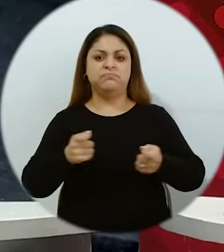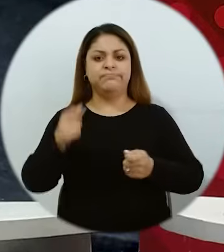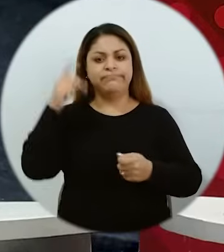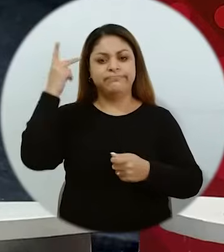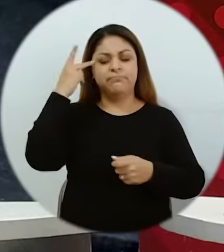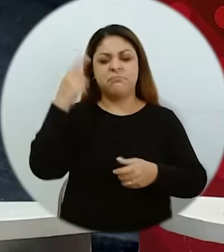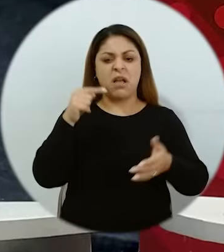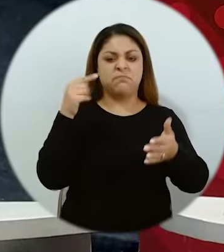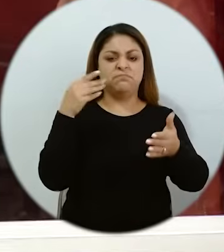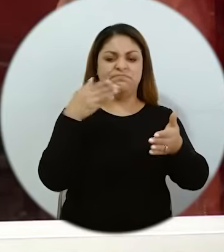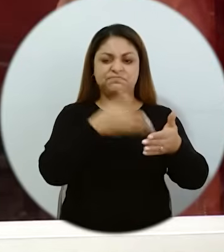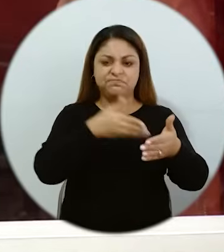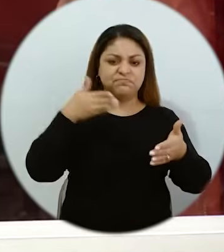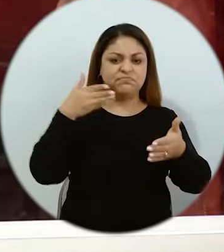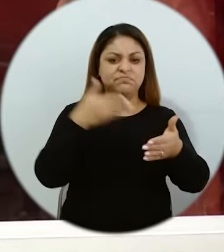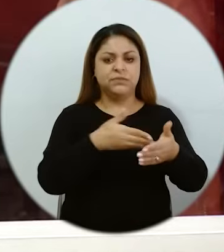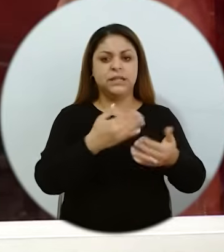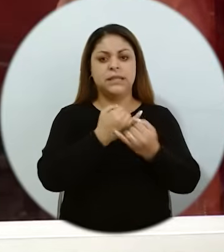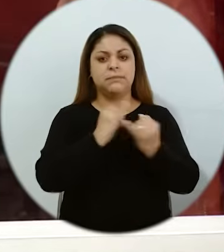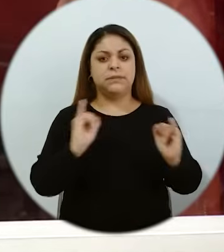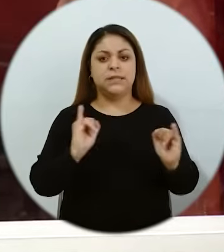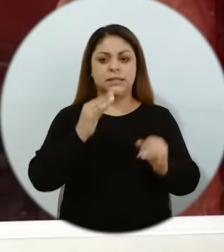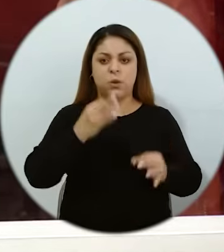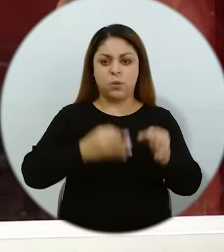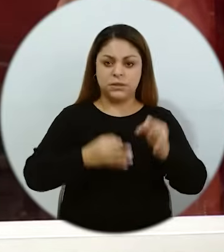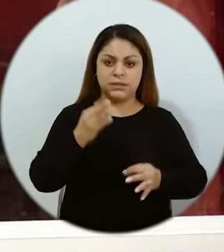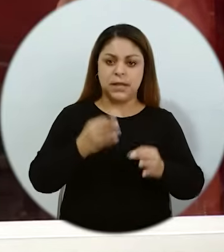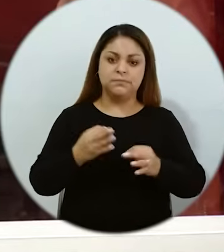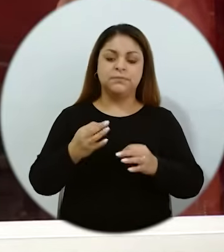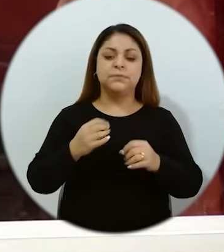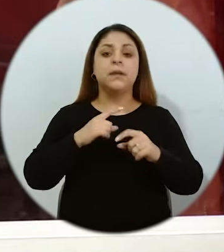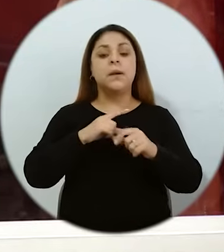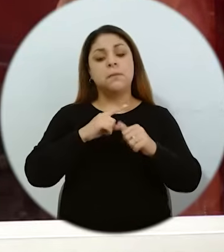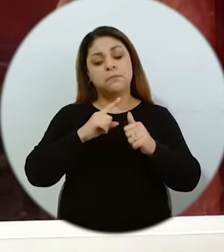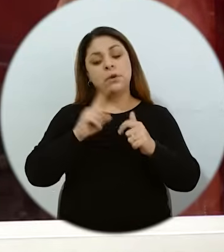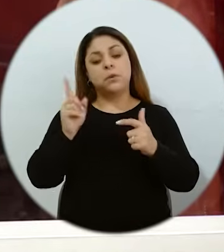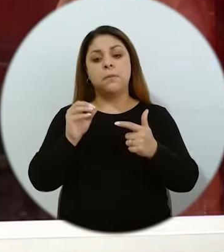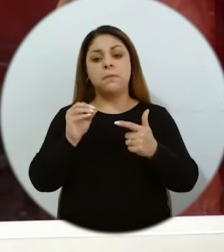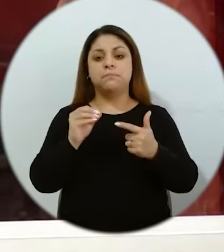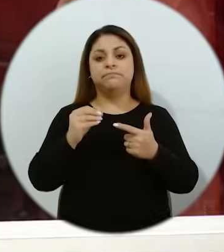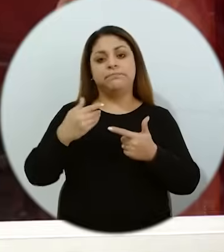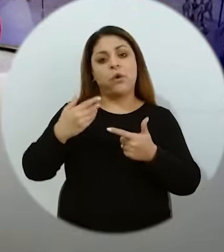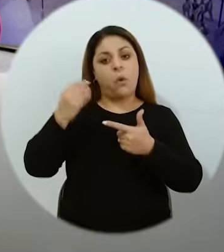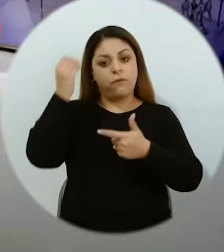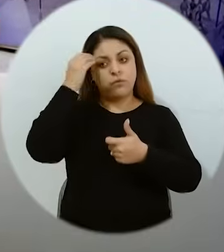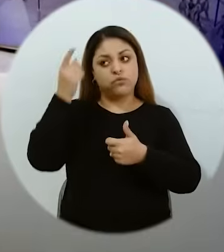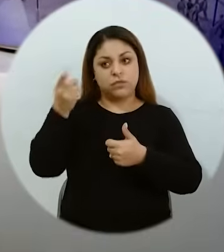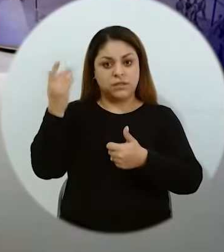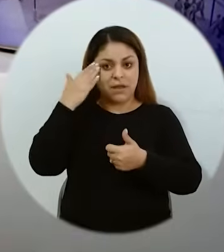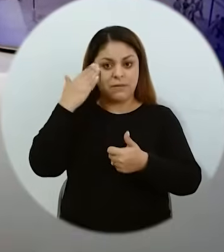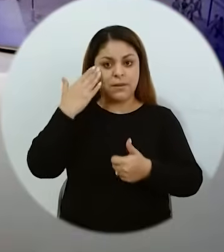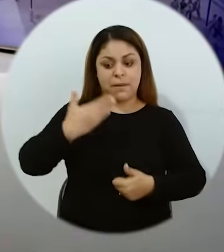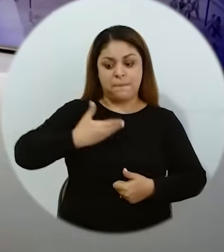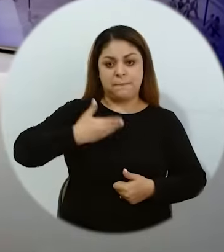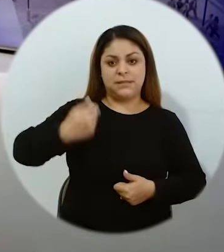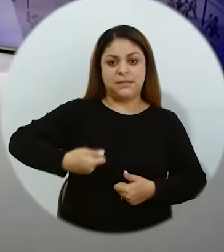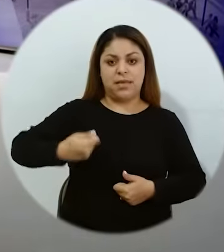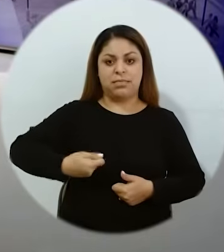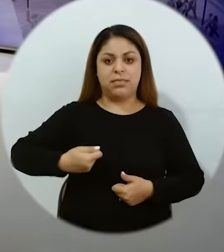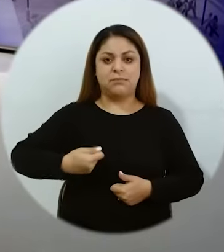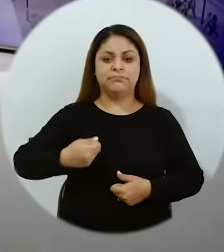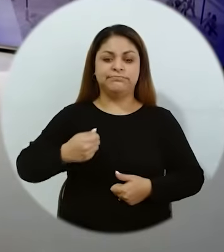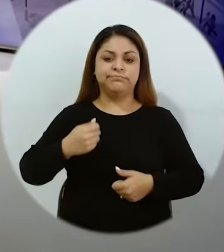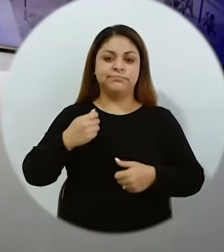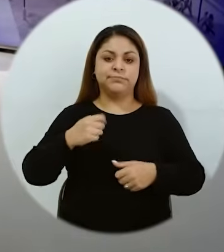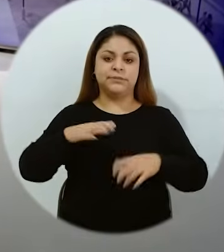control político y su propuesta de ley para debilitar la independencia judicial, pero el más visible, por supuesto, es el presidente de la República, que a través de